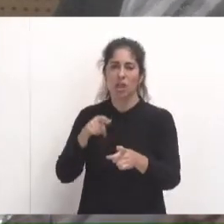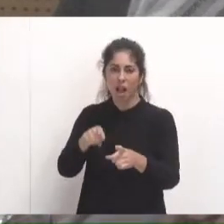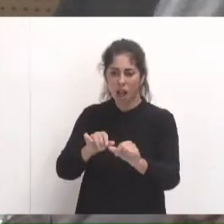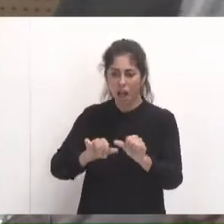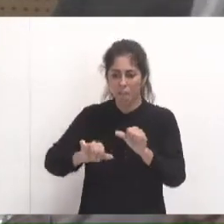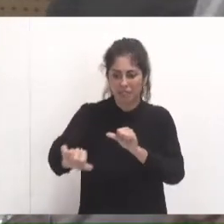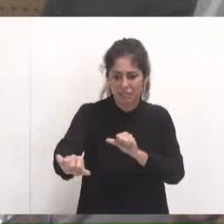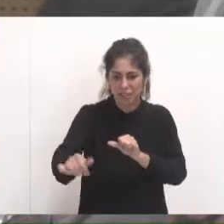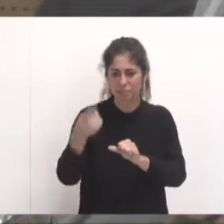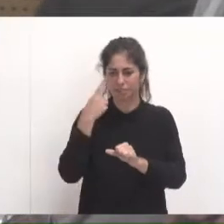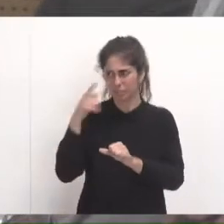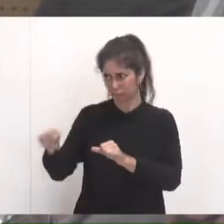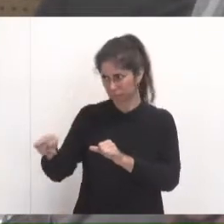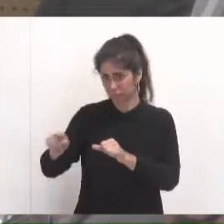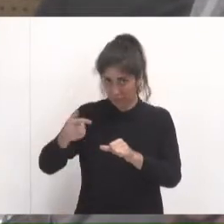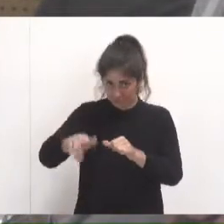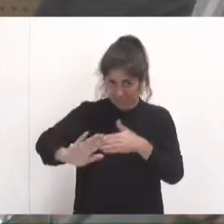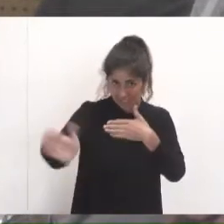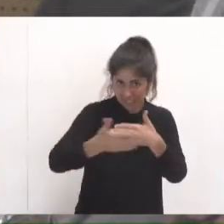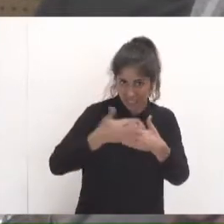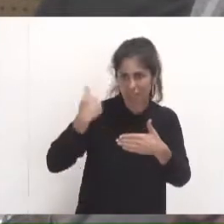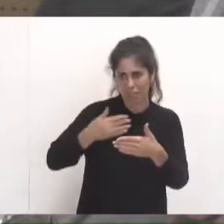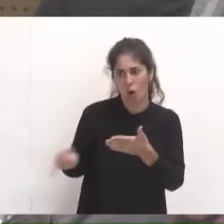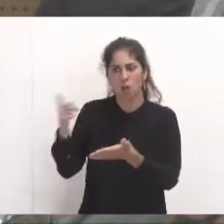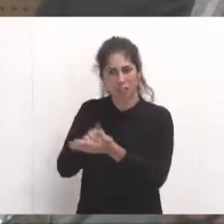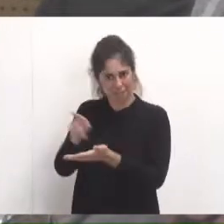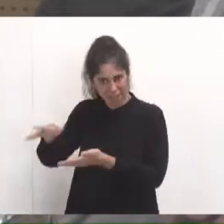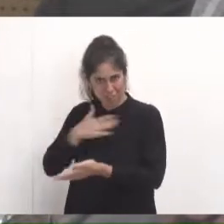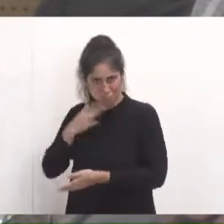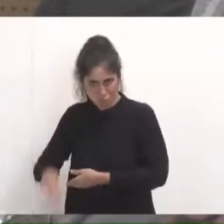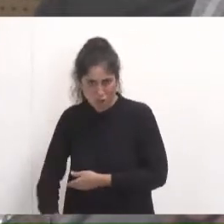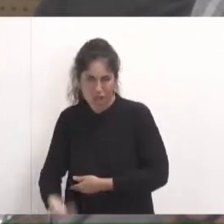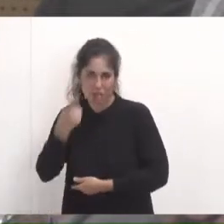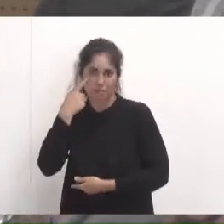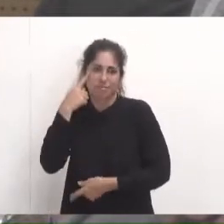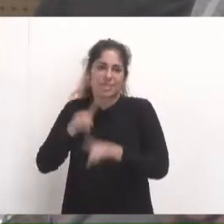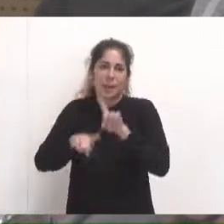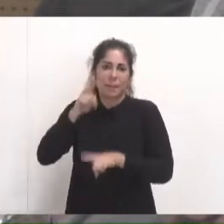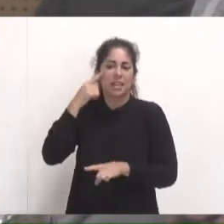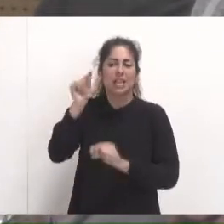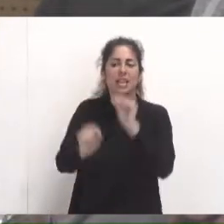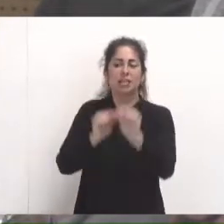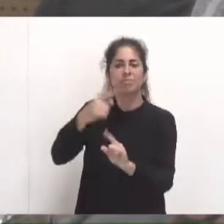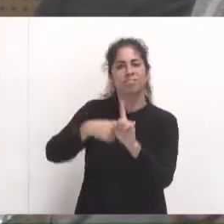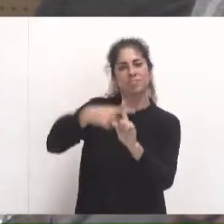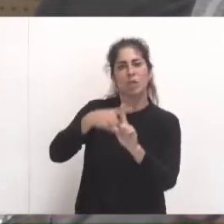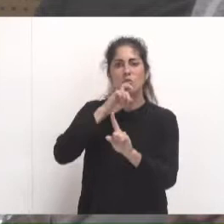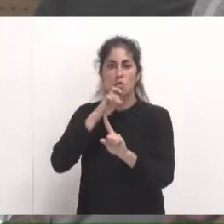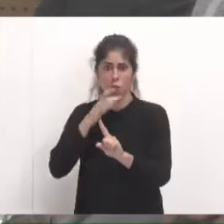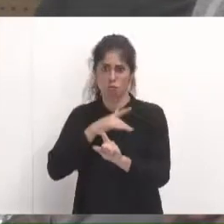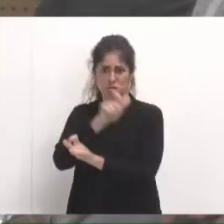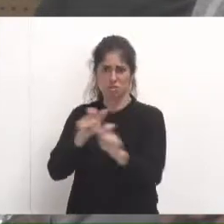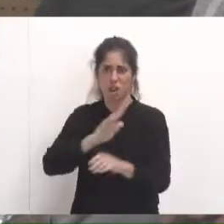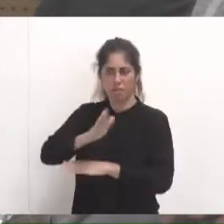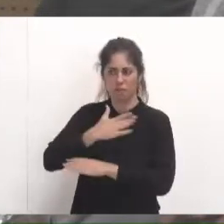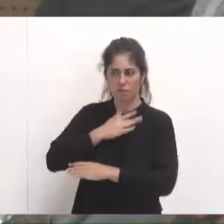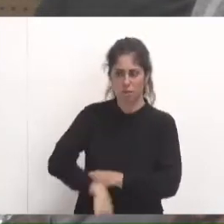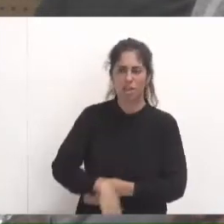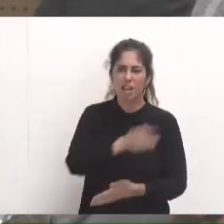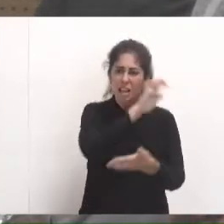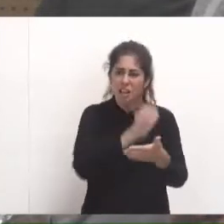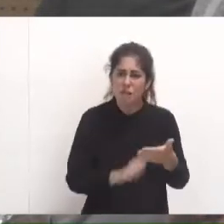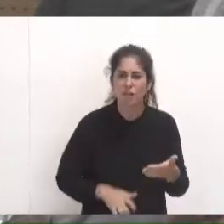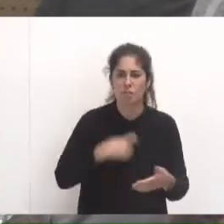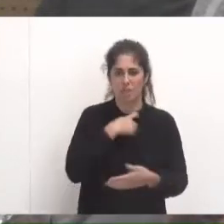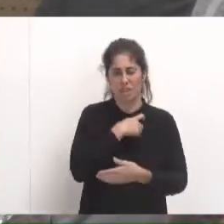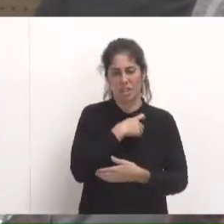estas actividades con el consiguiente riesgo que se tiene para las personas los niveles de contaminación. Tal y como establece el estudio e informe de la Consejería del